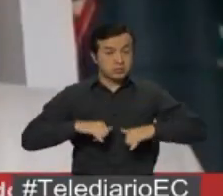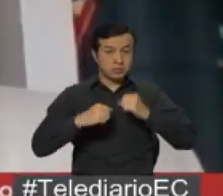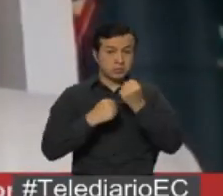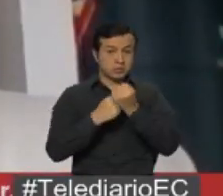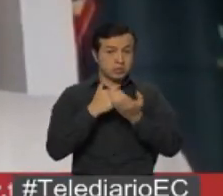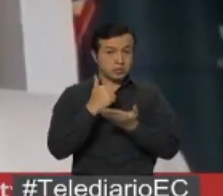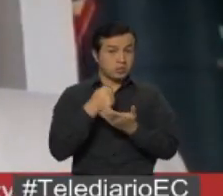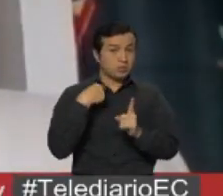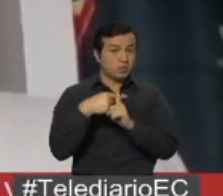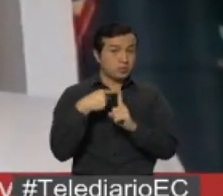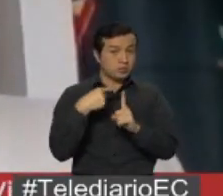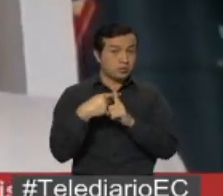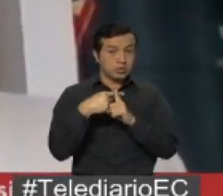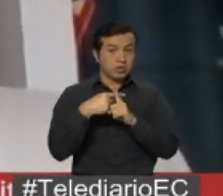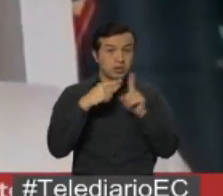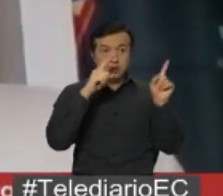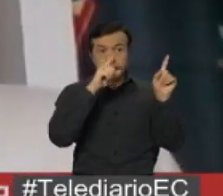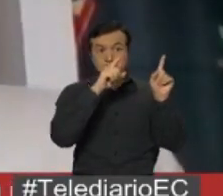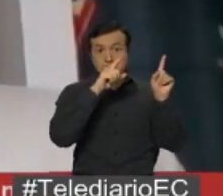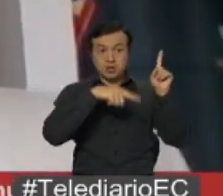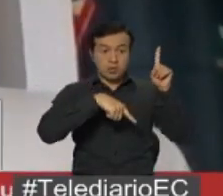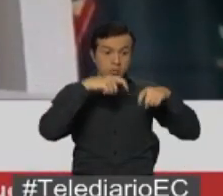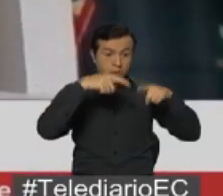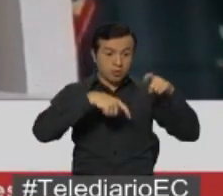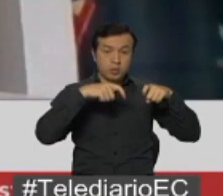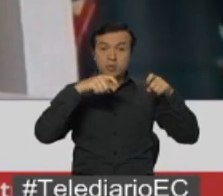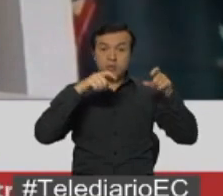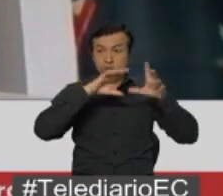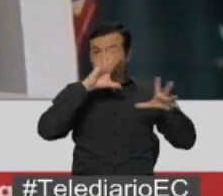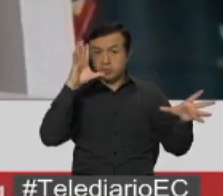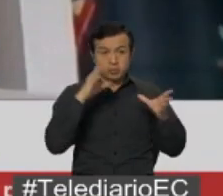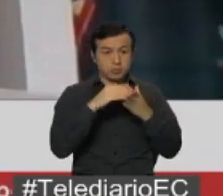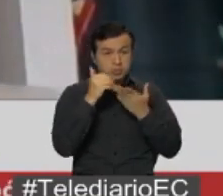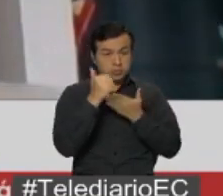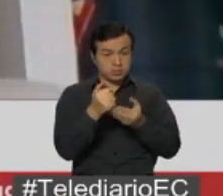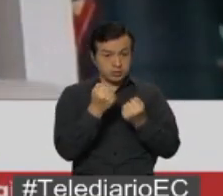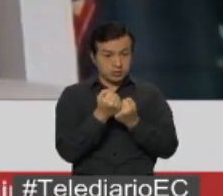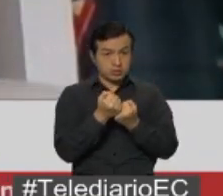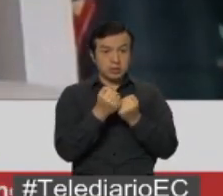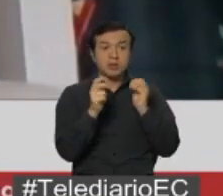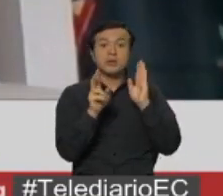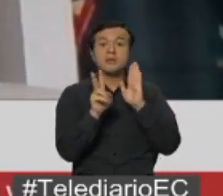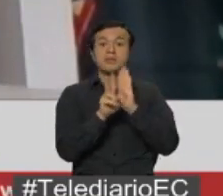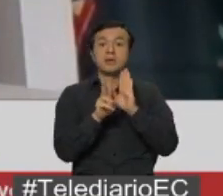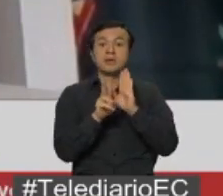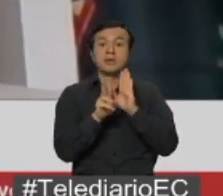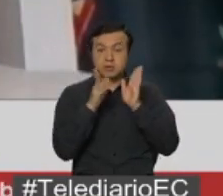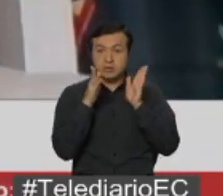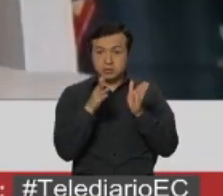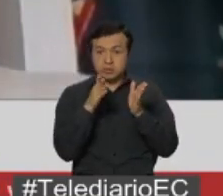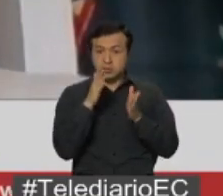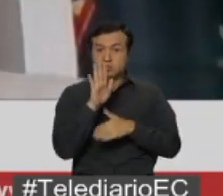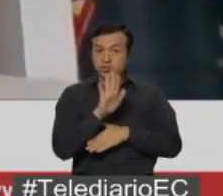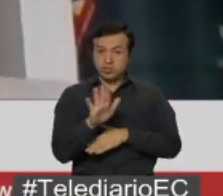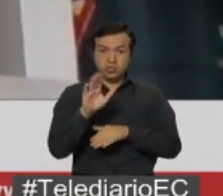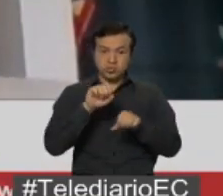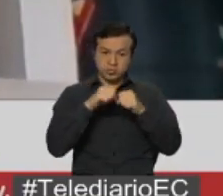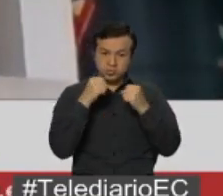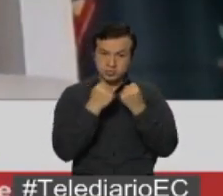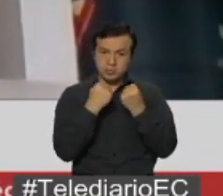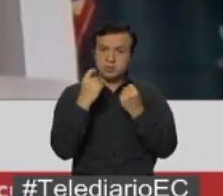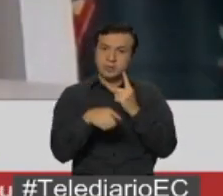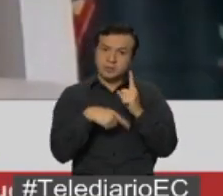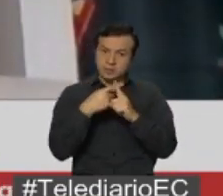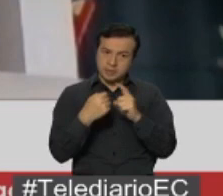positiva que están haciendo las cooperativas de ahorro y crédito las mutualistas de ahorro y crédito para la vivienda que demuestra no sólo su carácter social sino